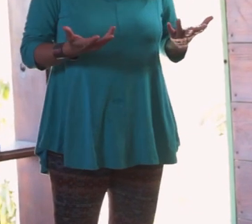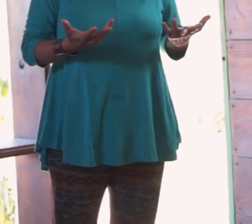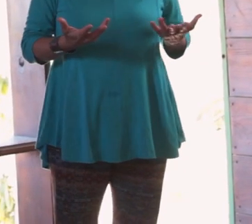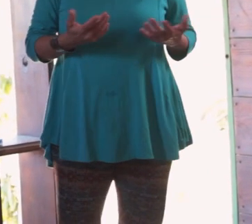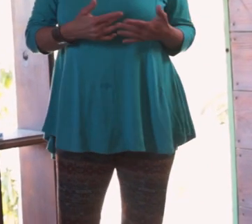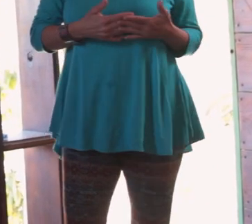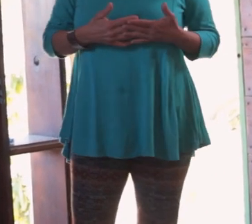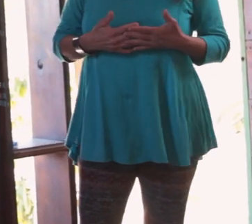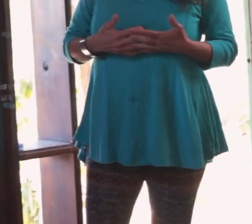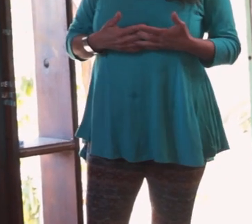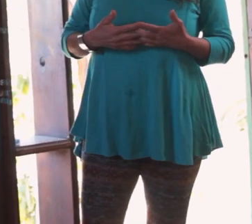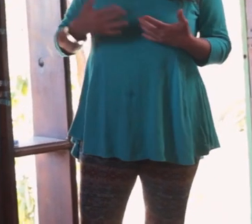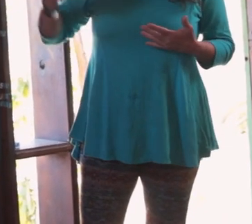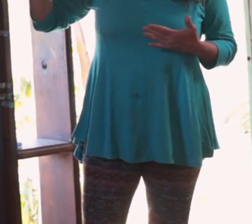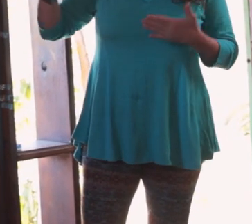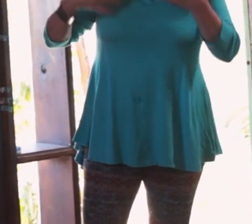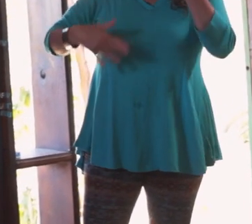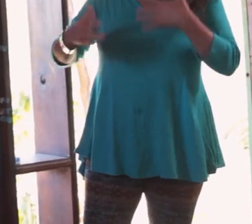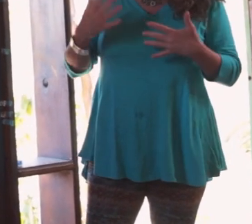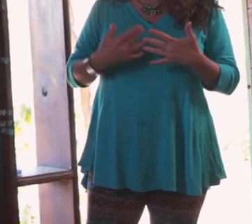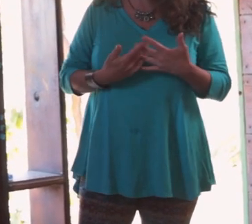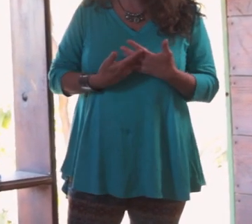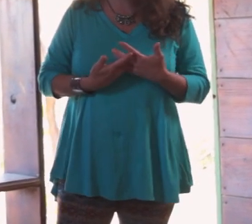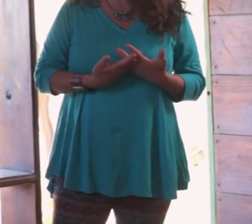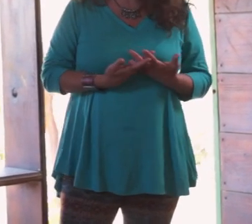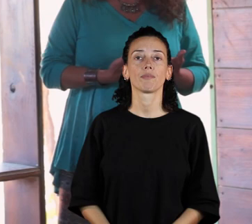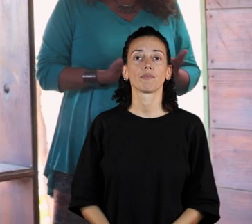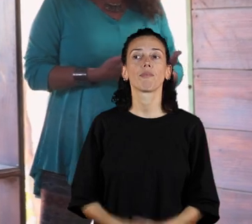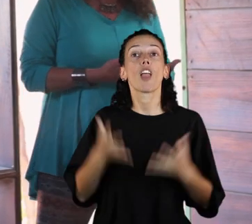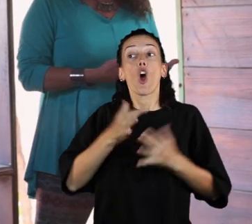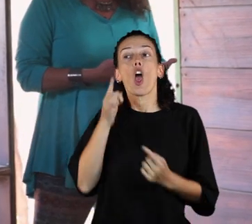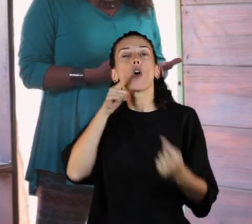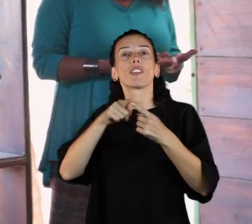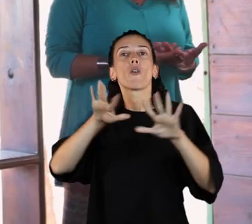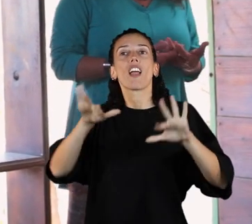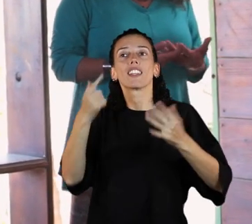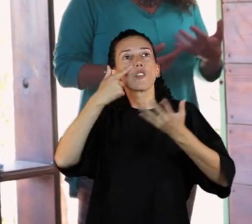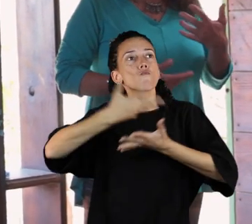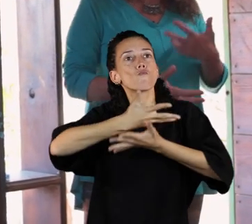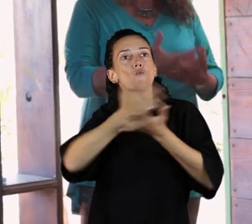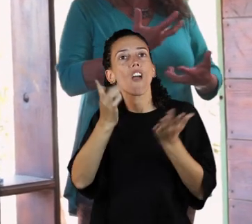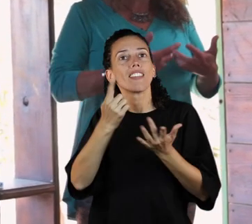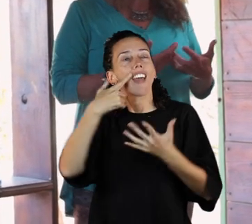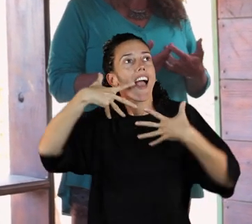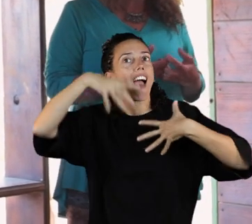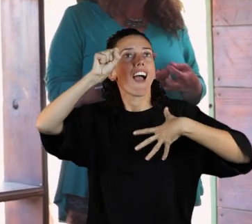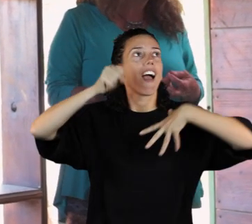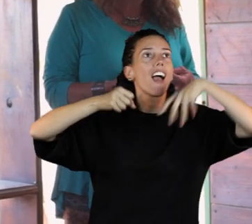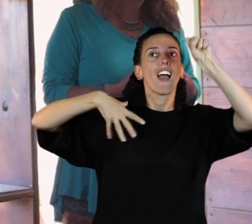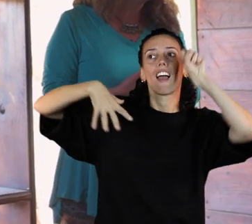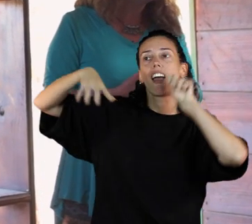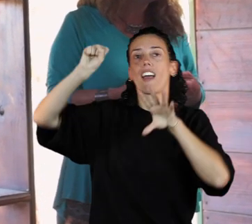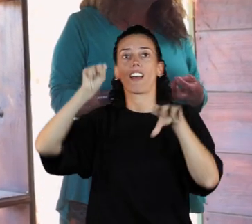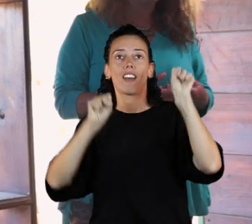por todas. Y es lo que estamos tratando de visualizar, es lo que estamos tratando